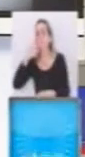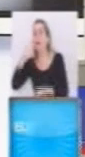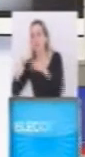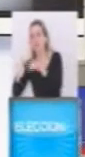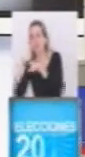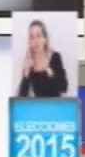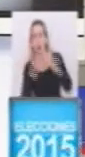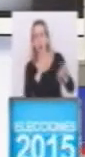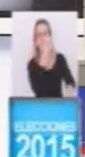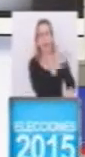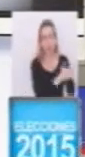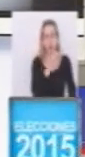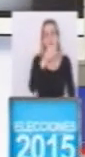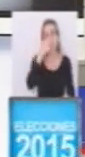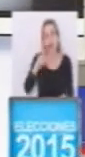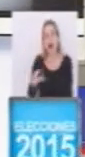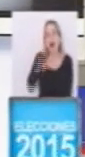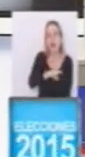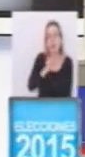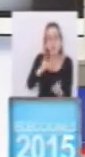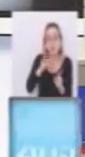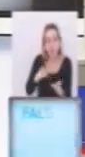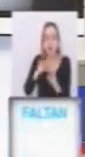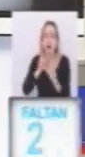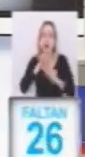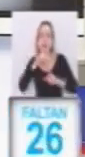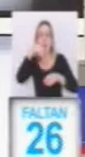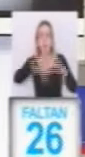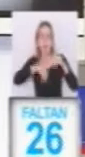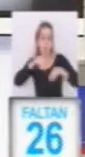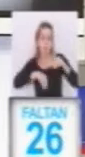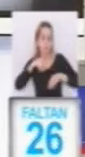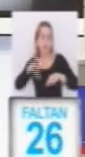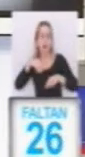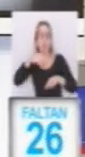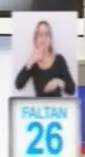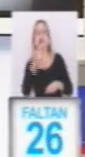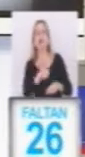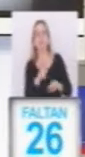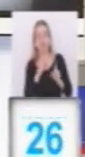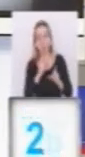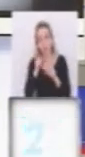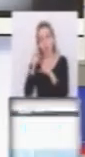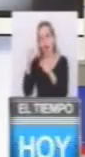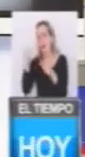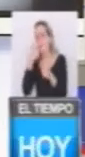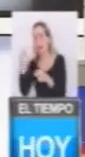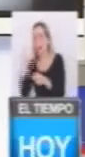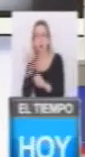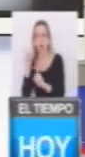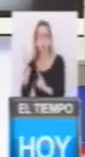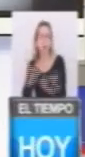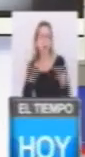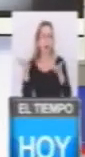podrían votar a Scioli. Y hay votantes masistas kirchneristas decepcionados que podrían ir para un lado o para el otro. Bueno, este... Cierro